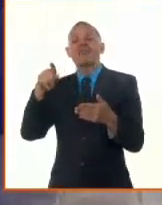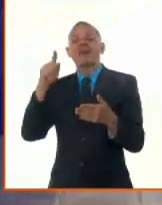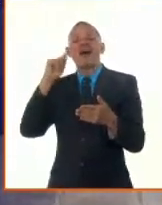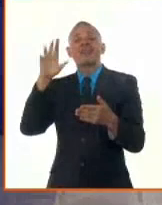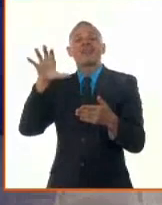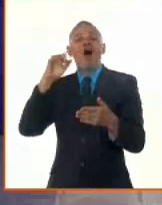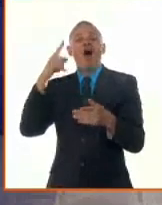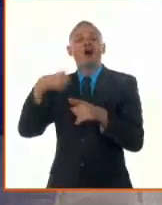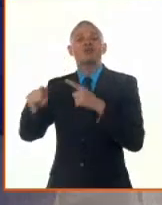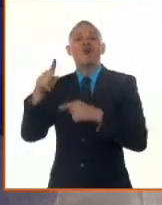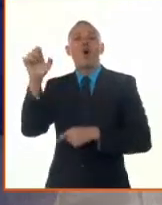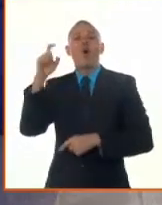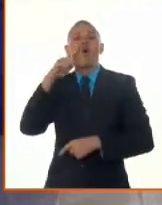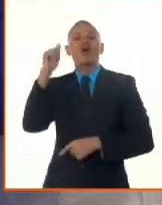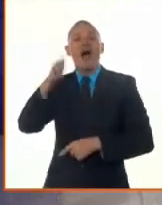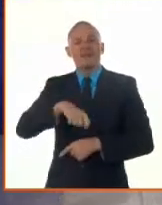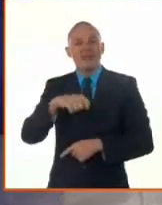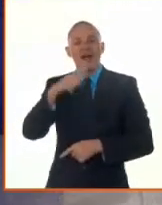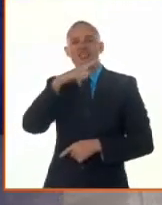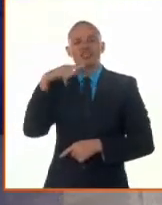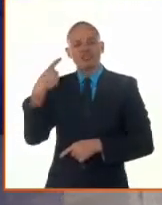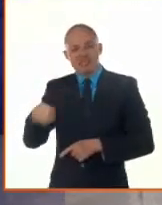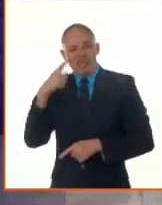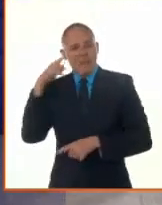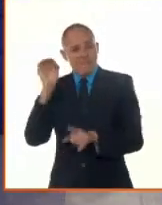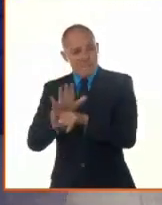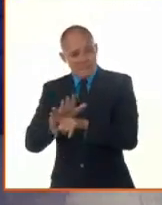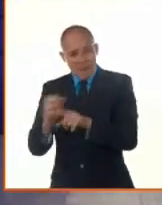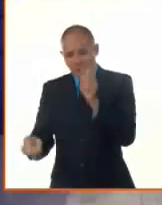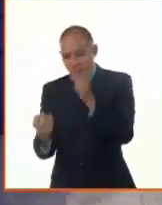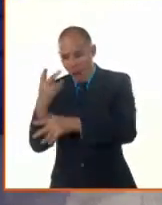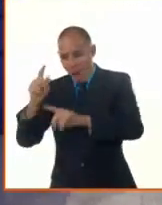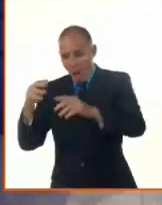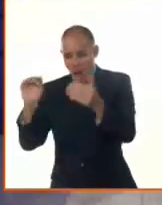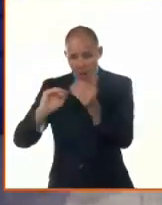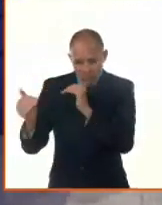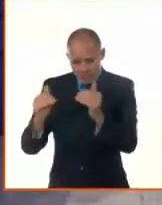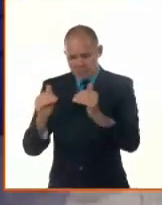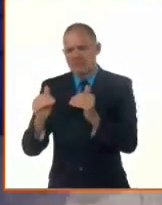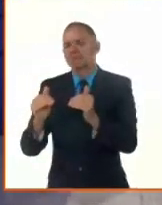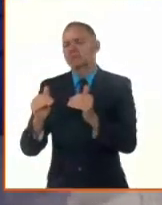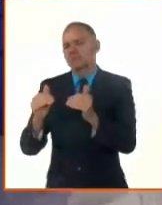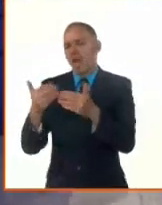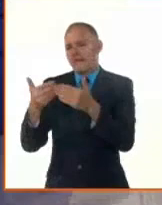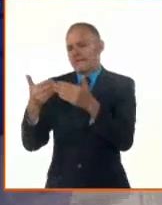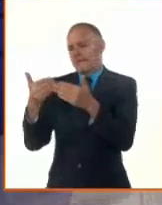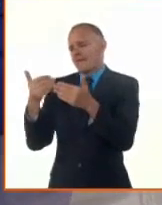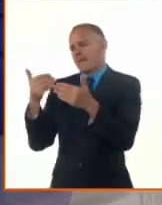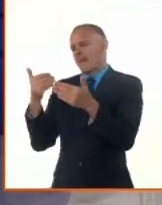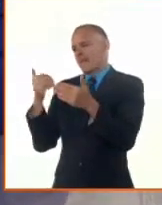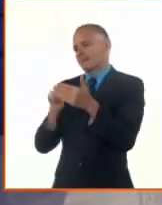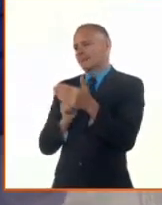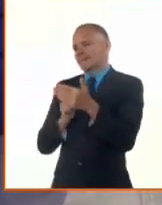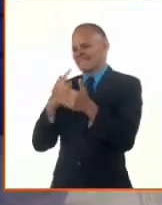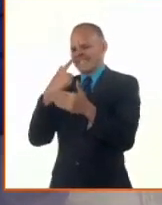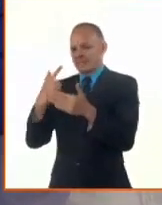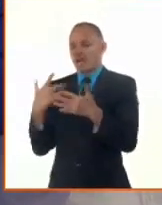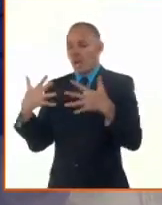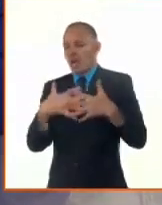cuenta que ya la las relaciones entre la vida Saudita con Estados Unidos habían tenido determinadas confrontaciones y